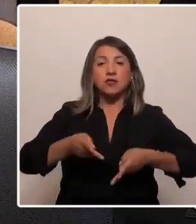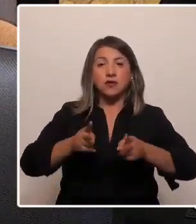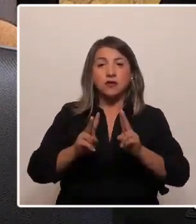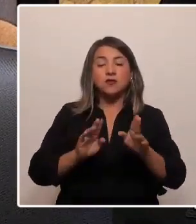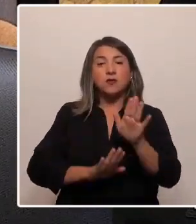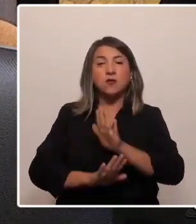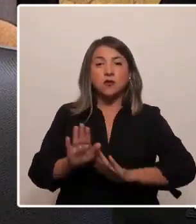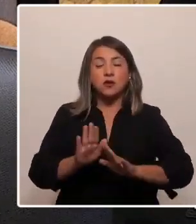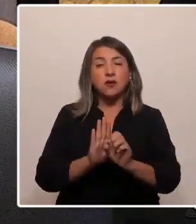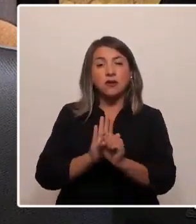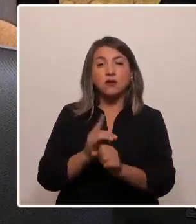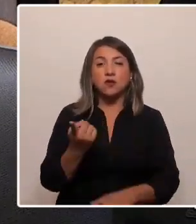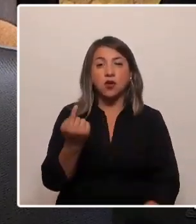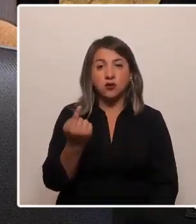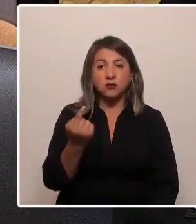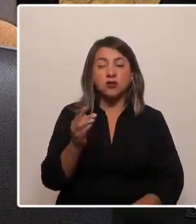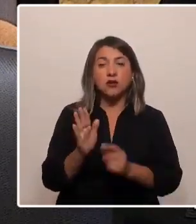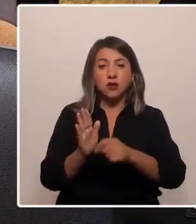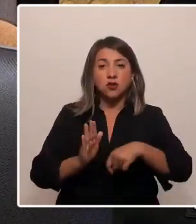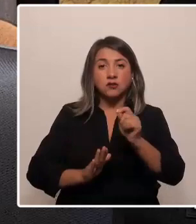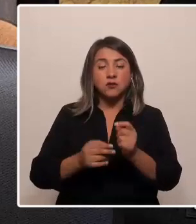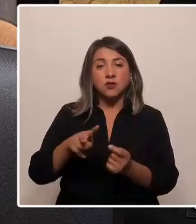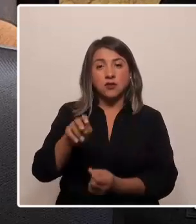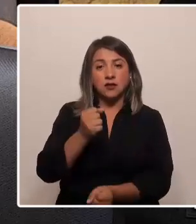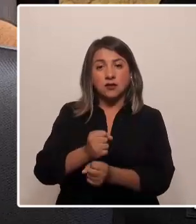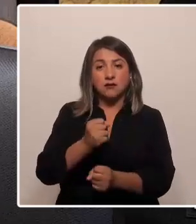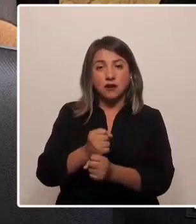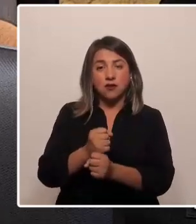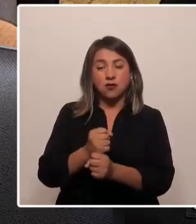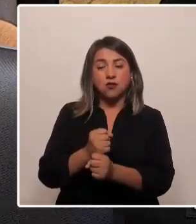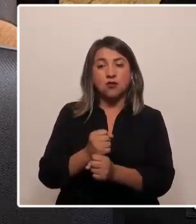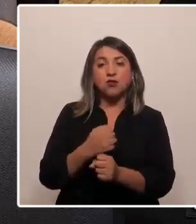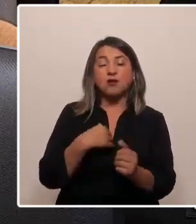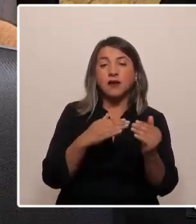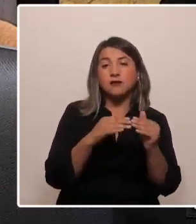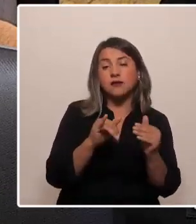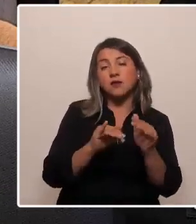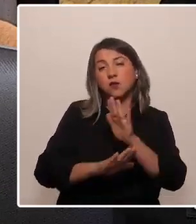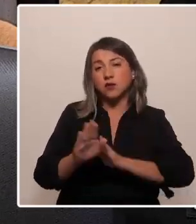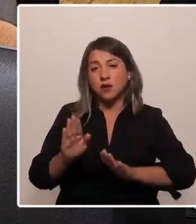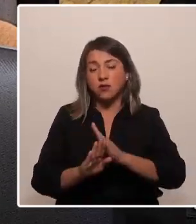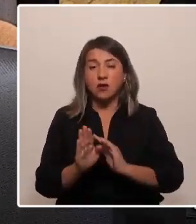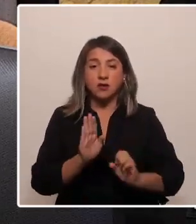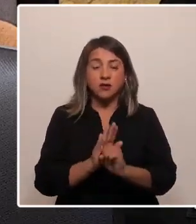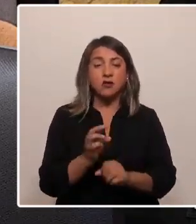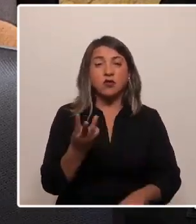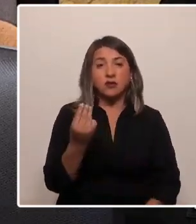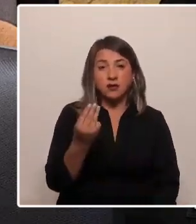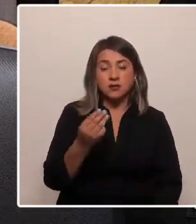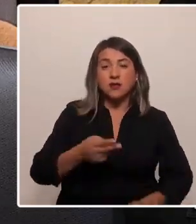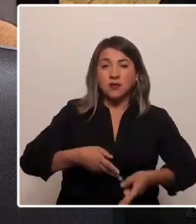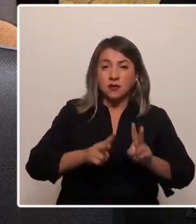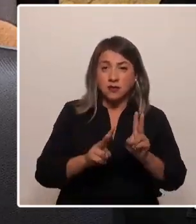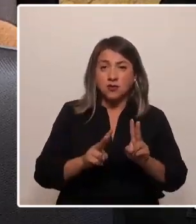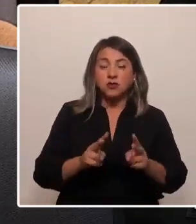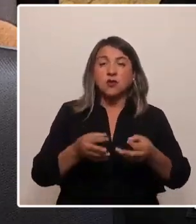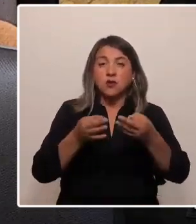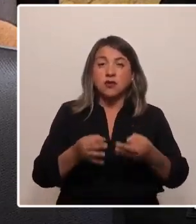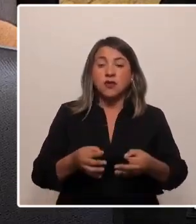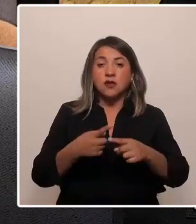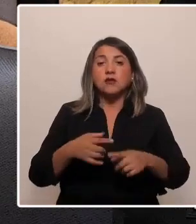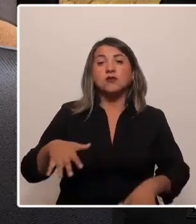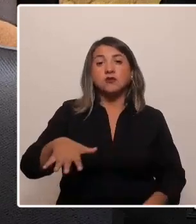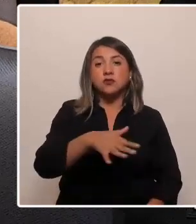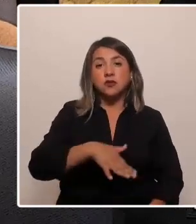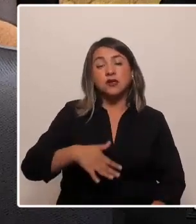cuidado, el artículo 11, del reconocimiento del trabajo doméstico y de cuidados, el artículo 13, derecho a la seguridad social, donde